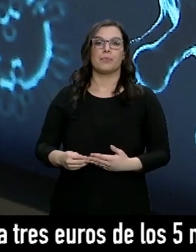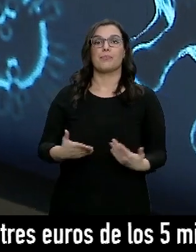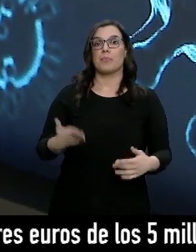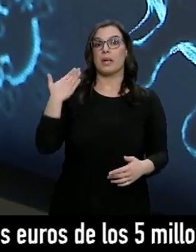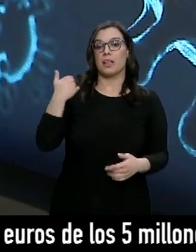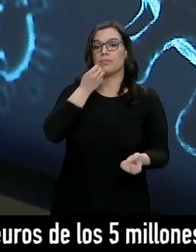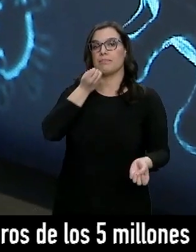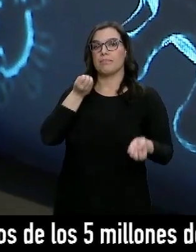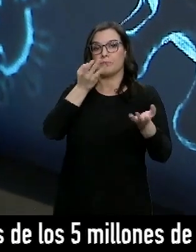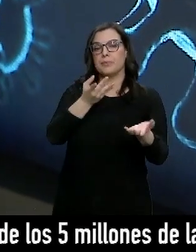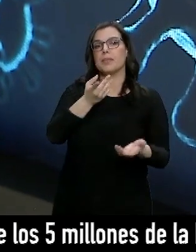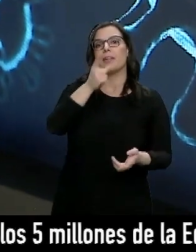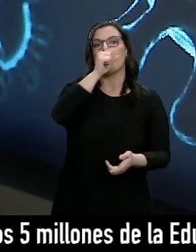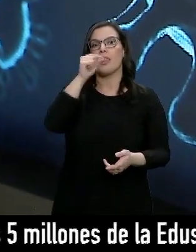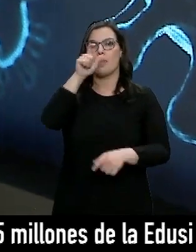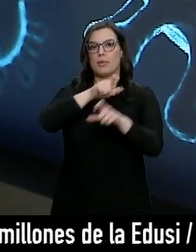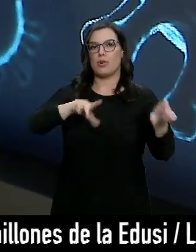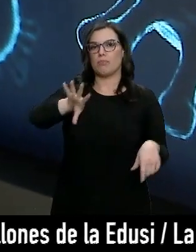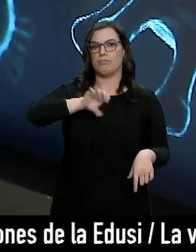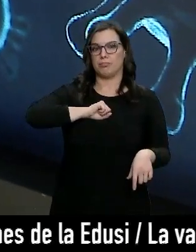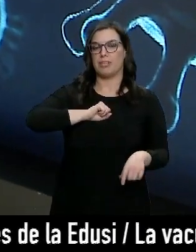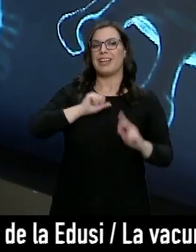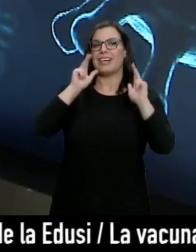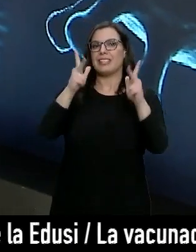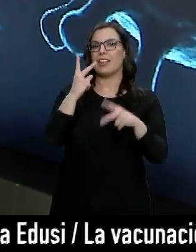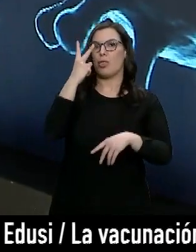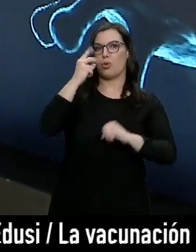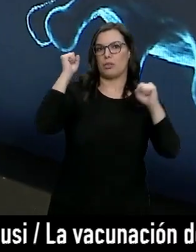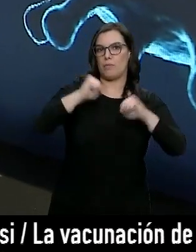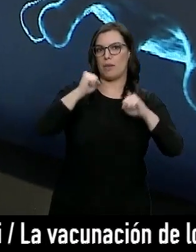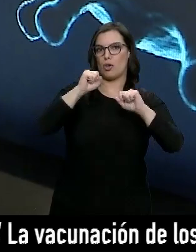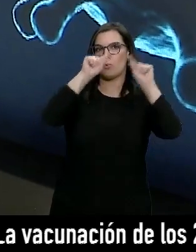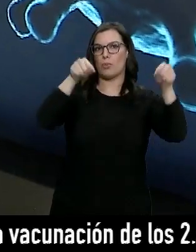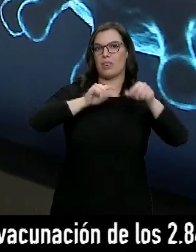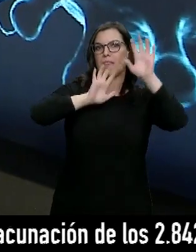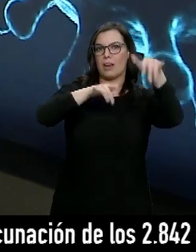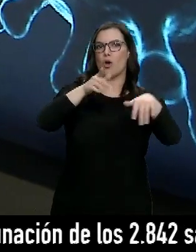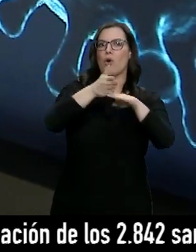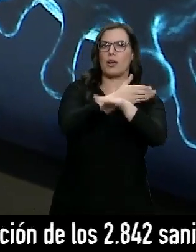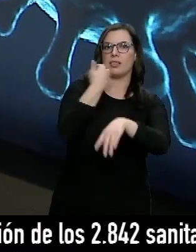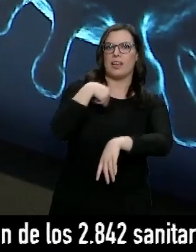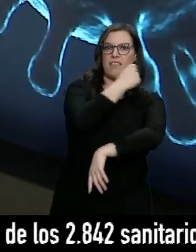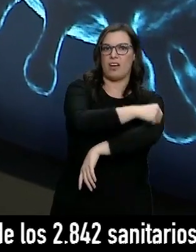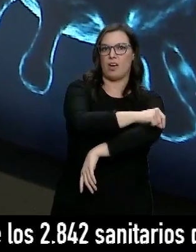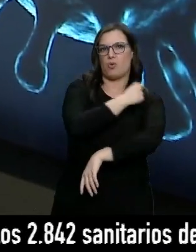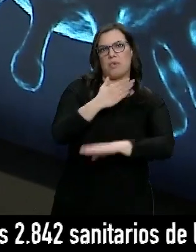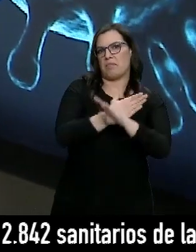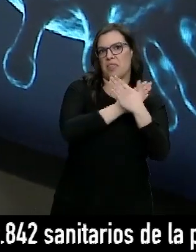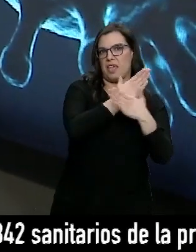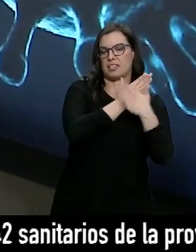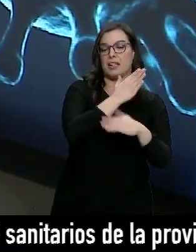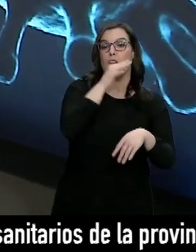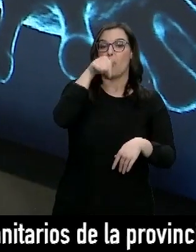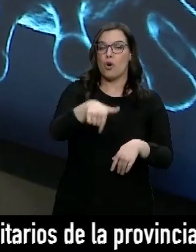Ayer les contábamos esos 100 contagios por coronavirus en 2 residencias de ancianos de León que se habían vacunado hacía solo unos días.